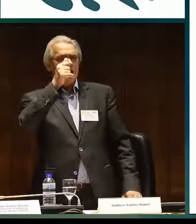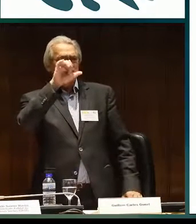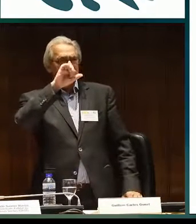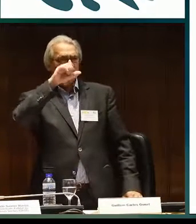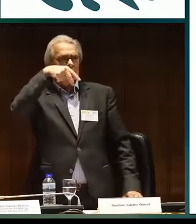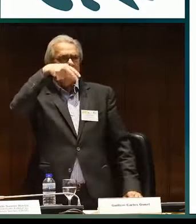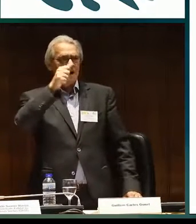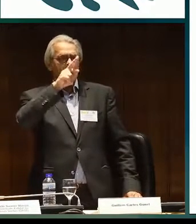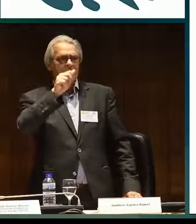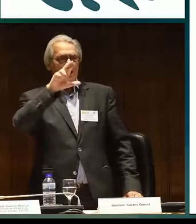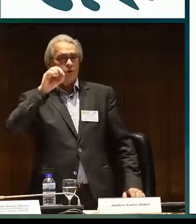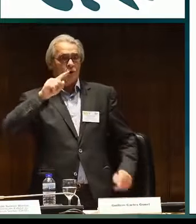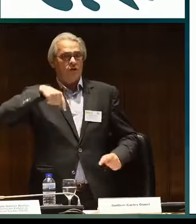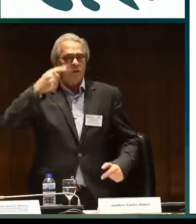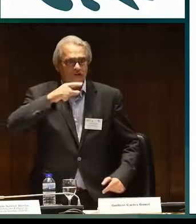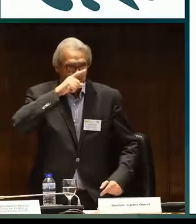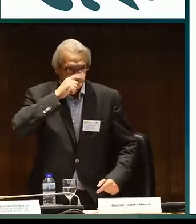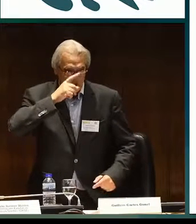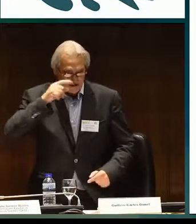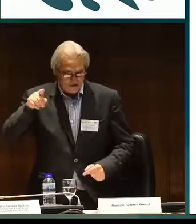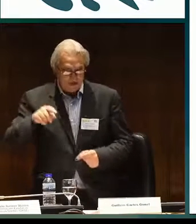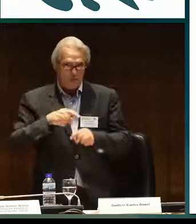una carta a Trías